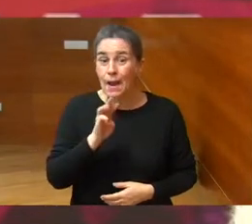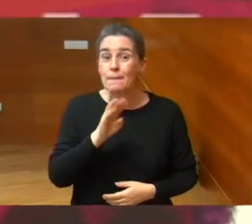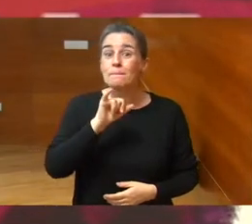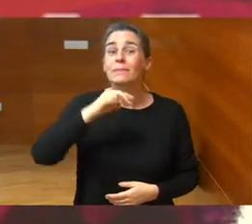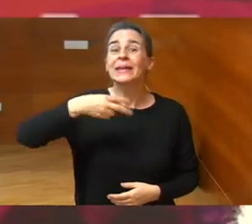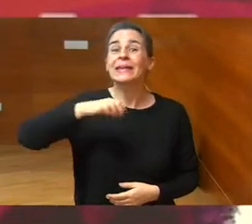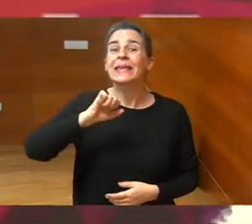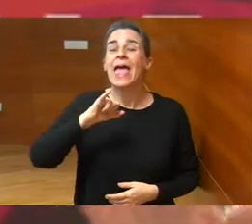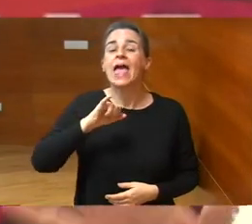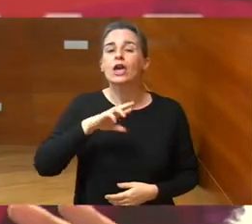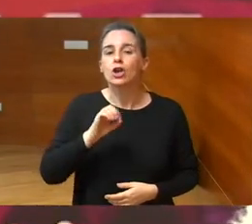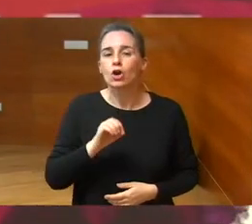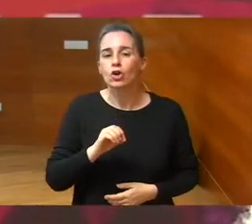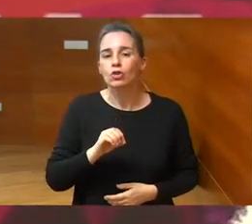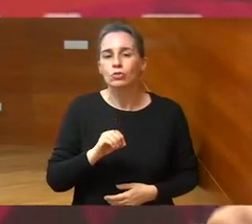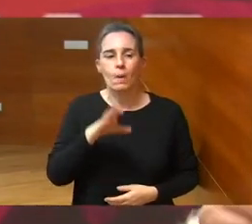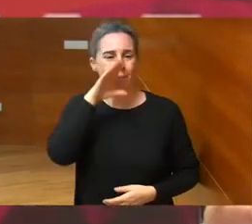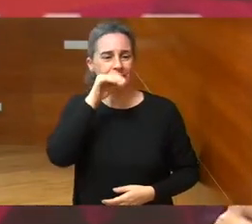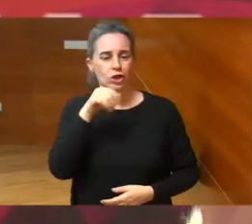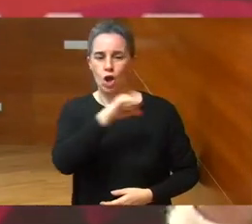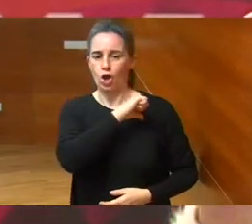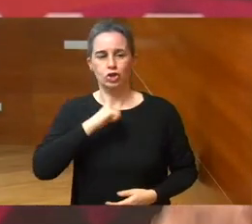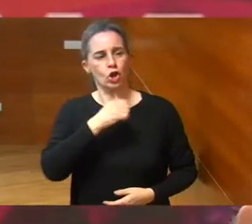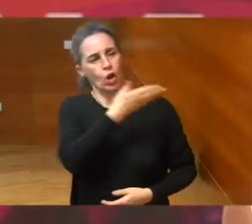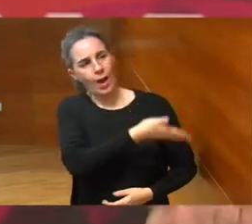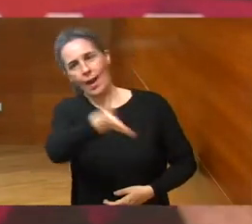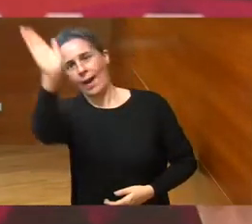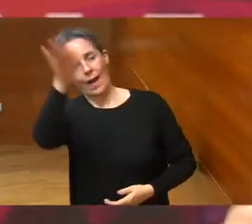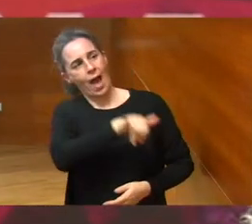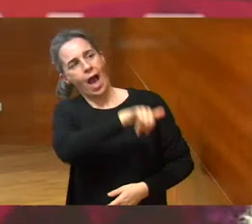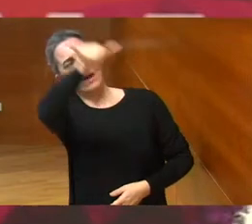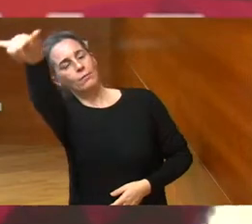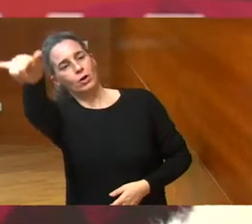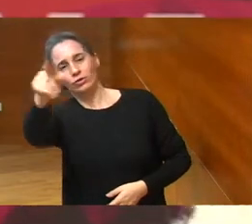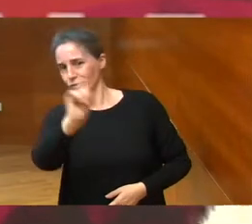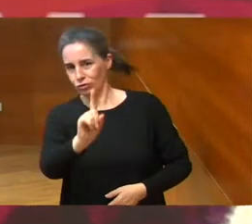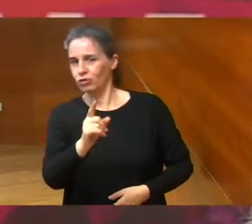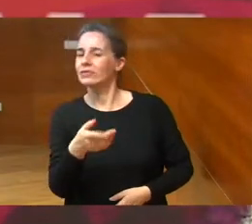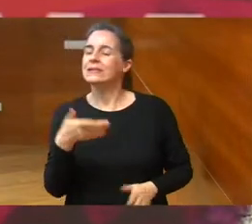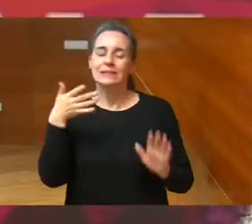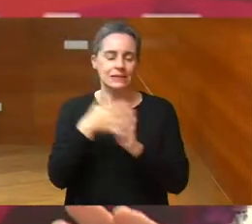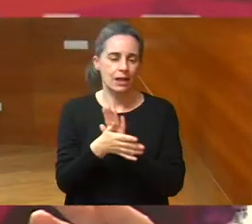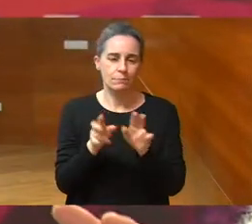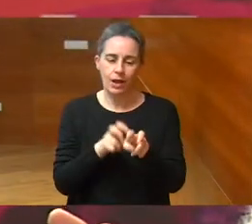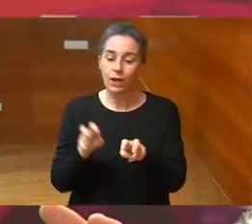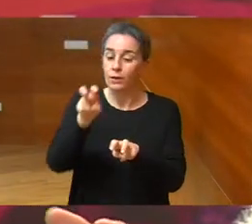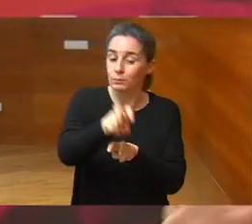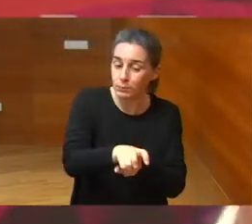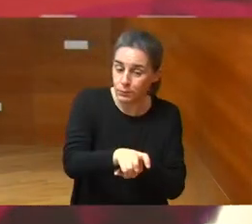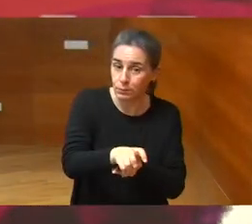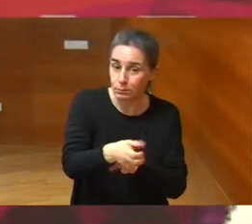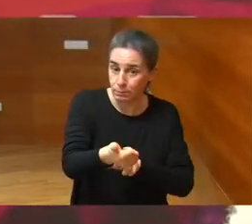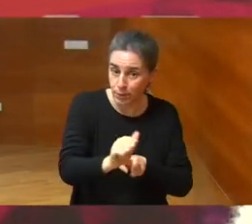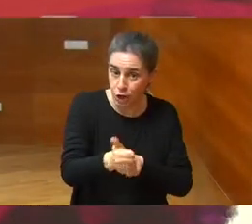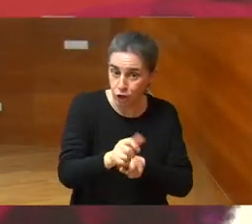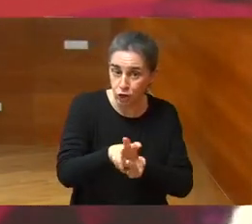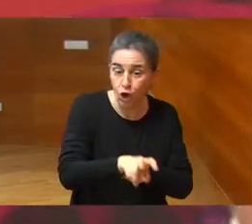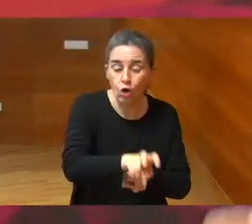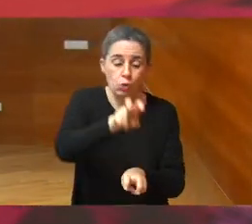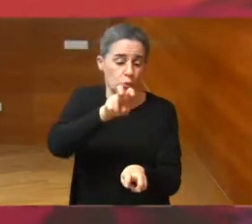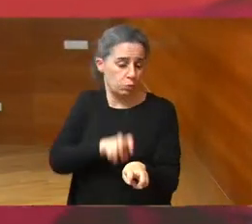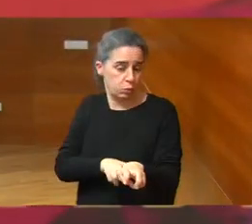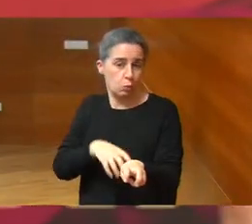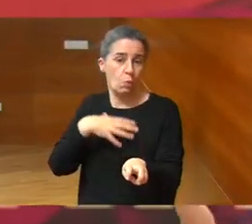de shows llamáis quiero decir hoy radiante o detrás pero que ni game